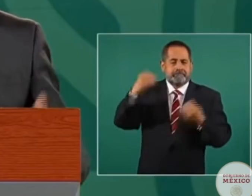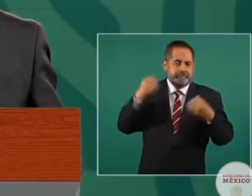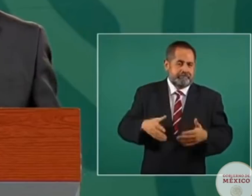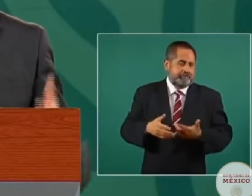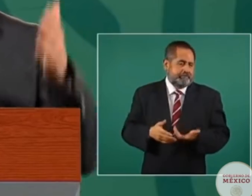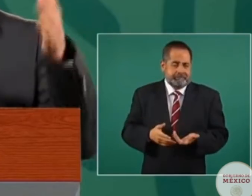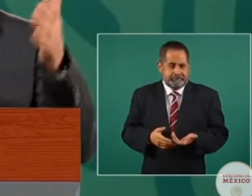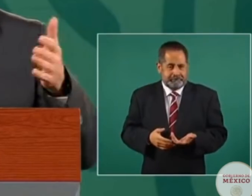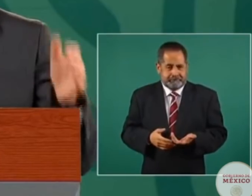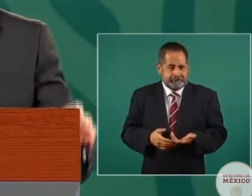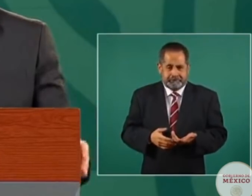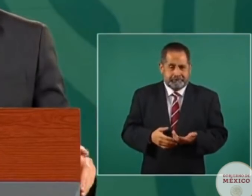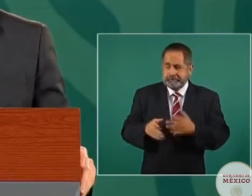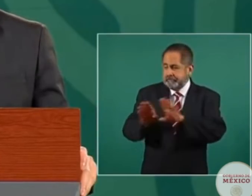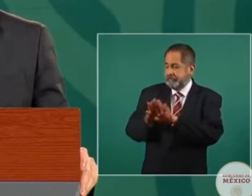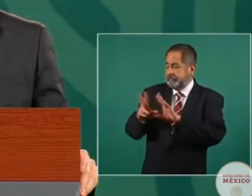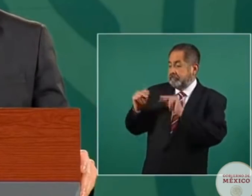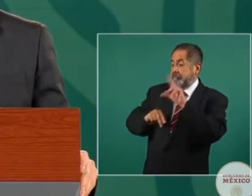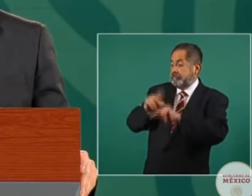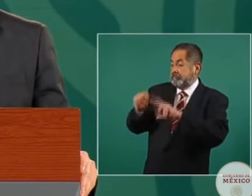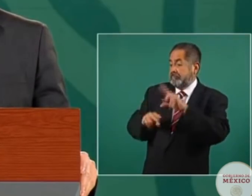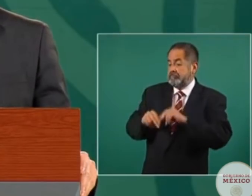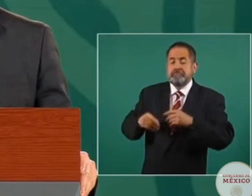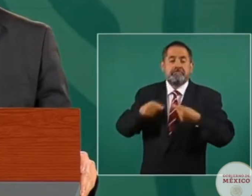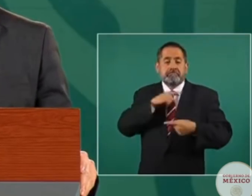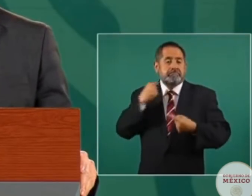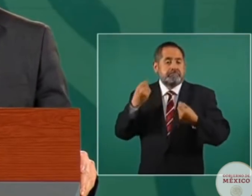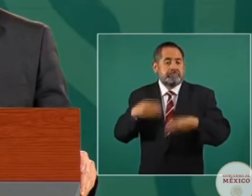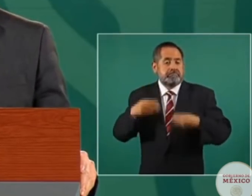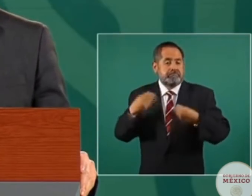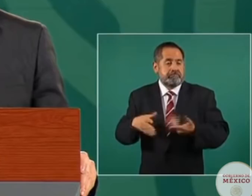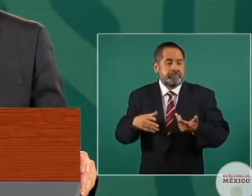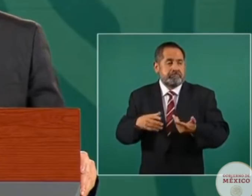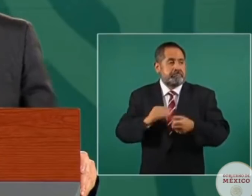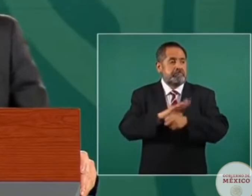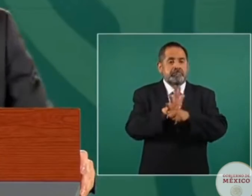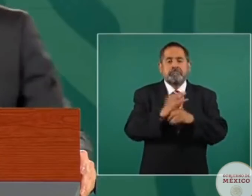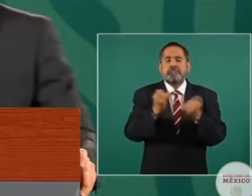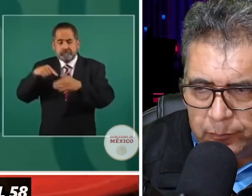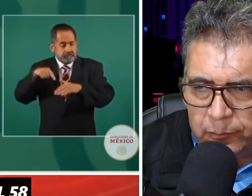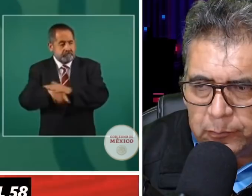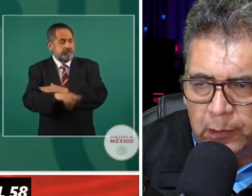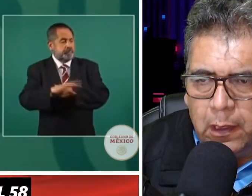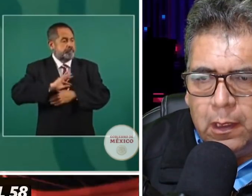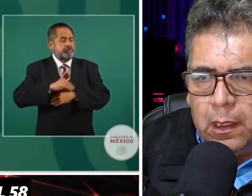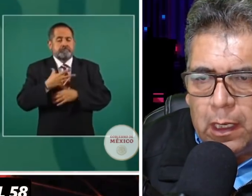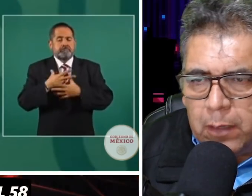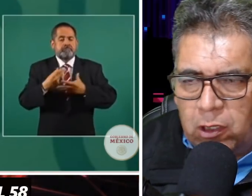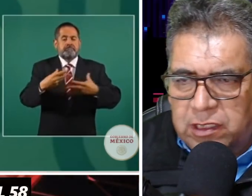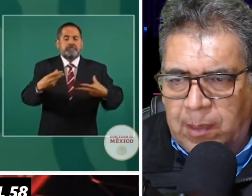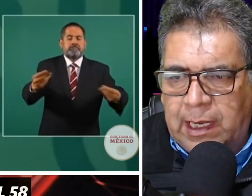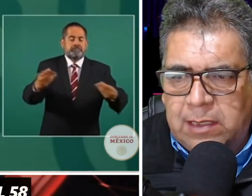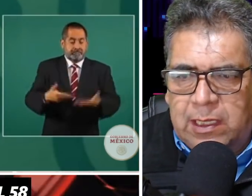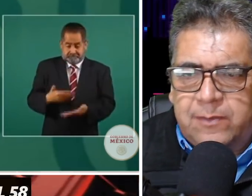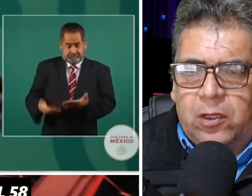por los impedimentos que pone al tránsito de personas y al comercio internacional. Gracias. Amigos